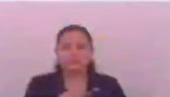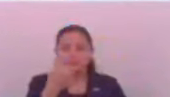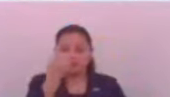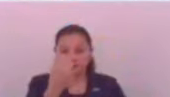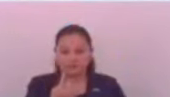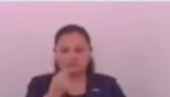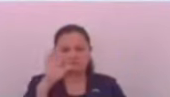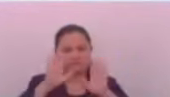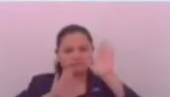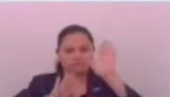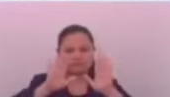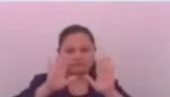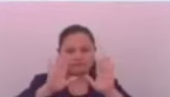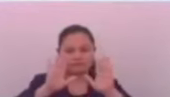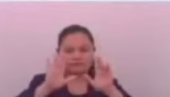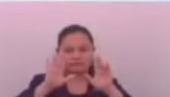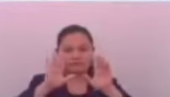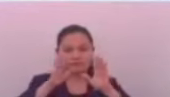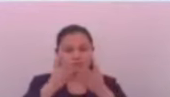Personas que participaban de este